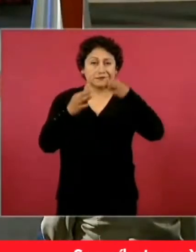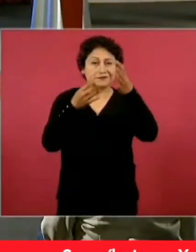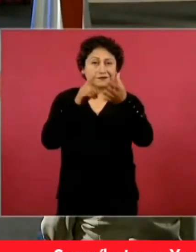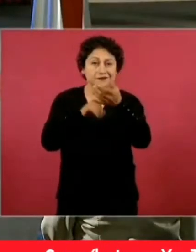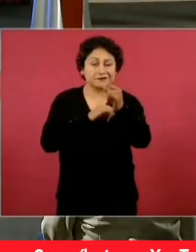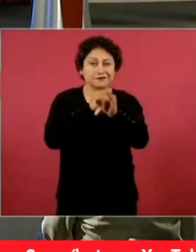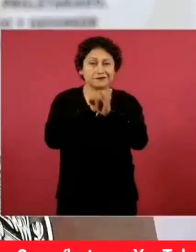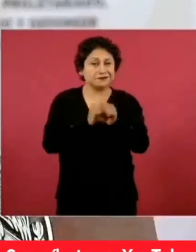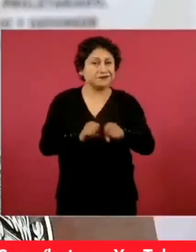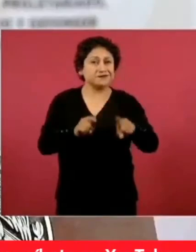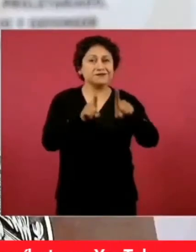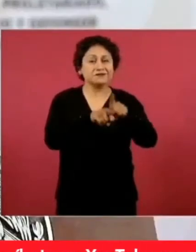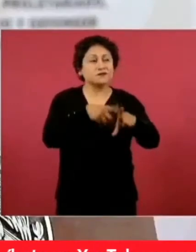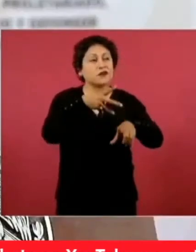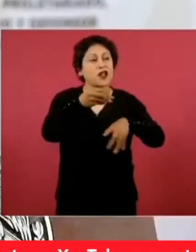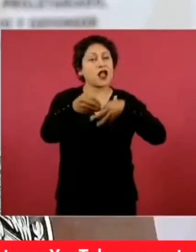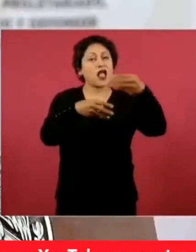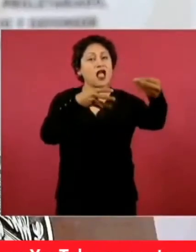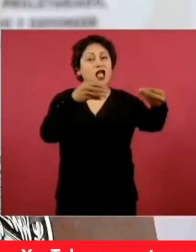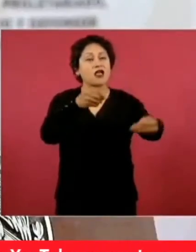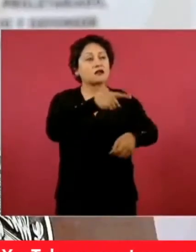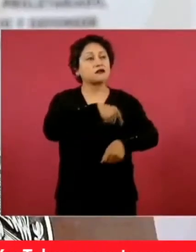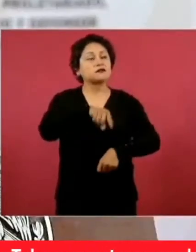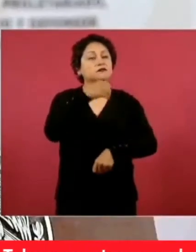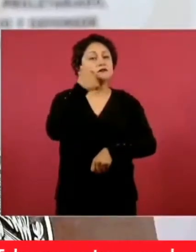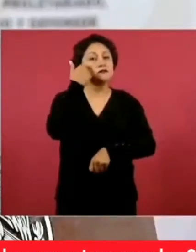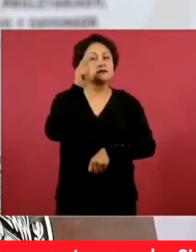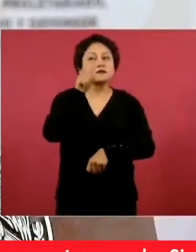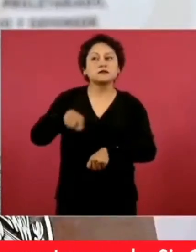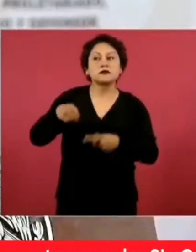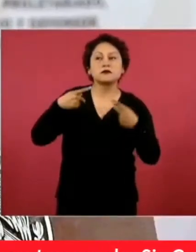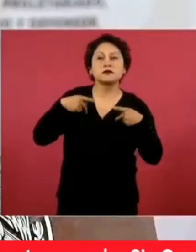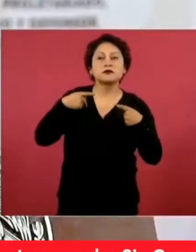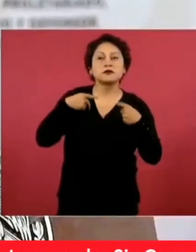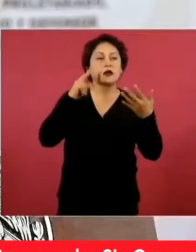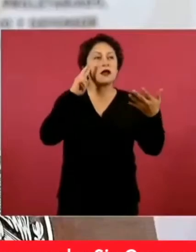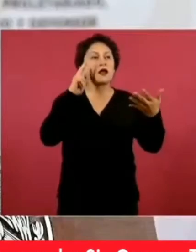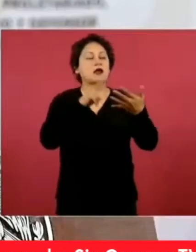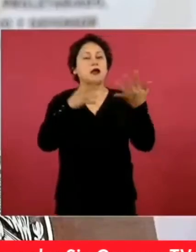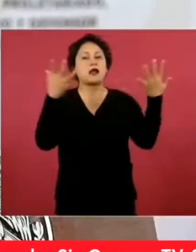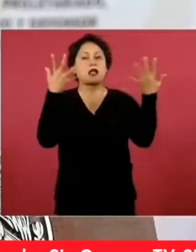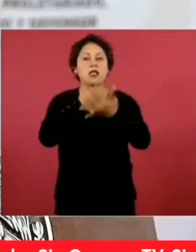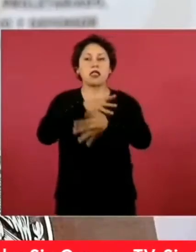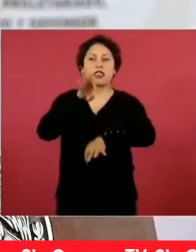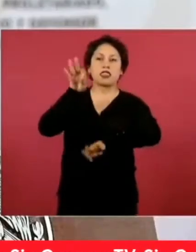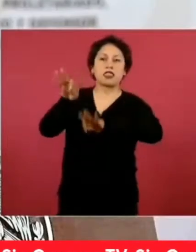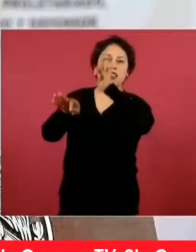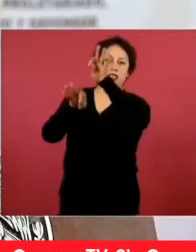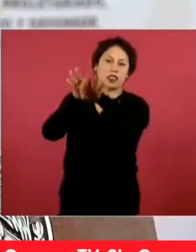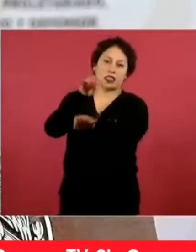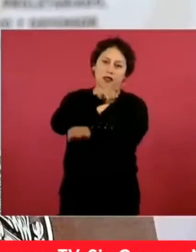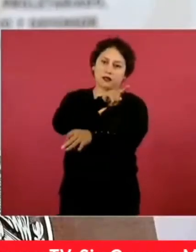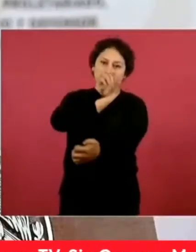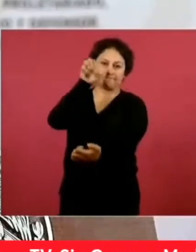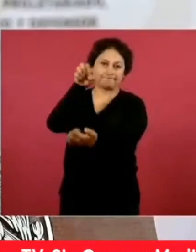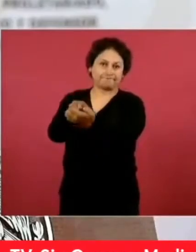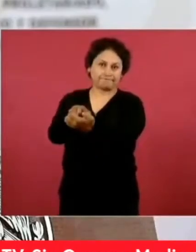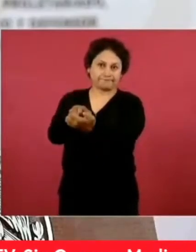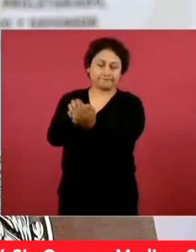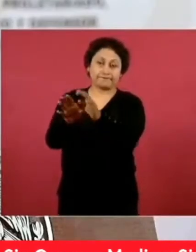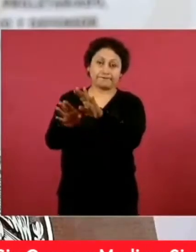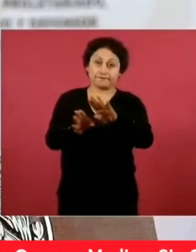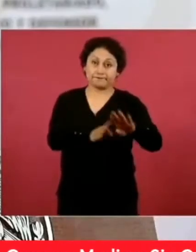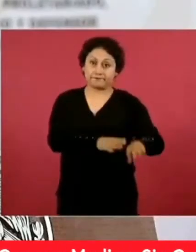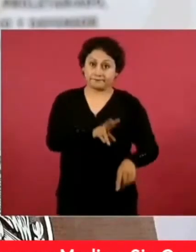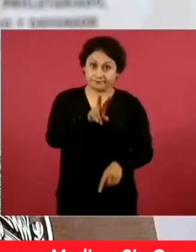para intentar engañar a la gente. Y ahí les va. Esta es la quinta vez